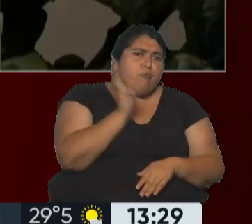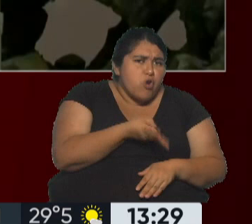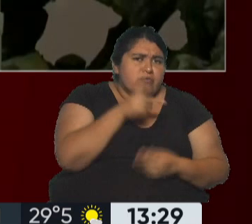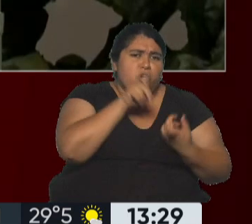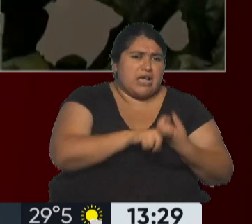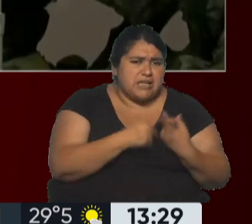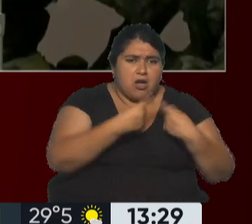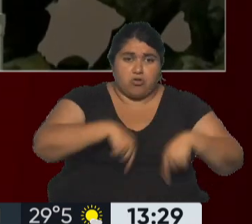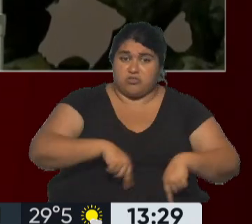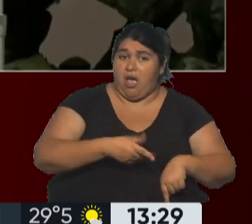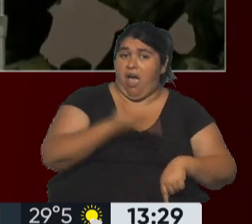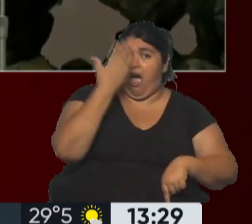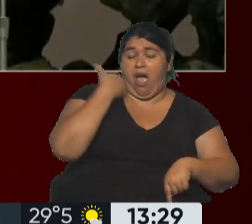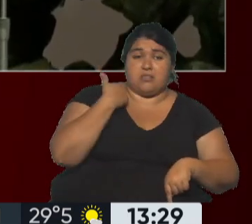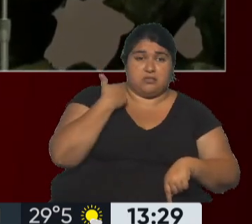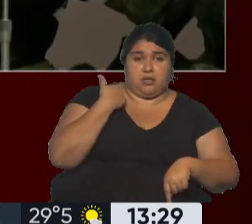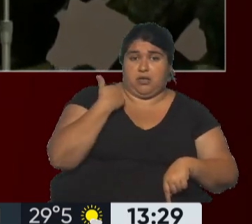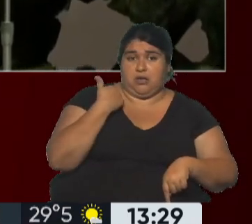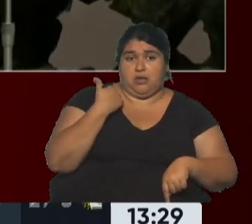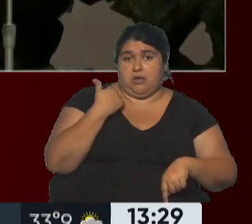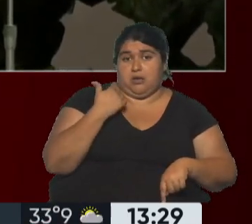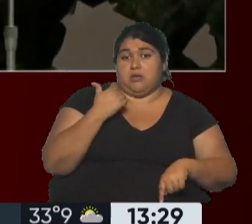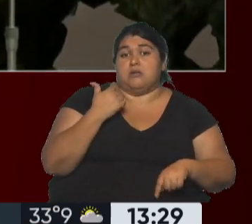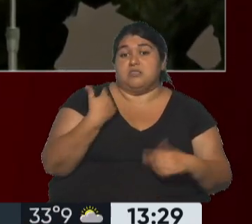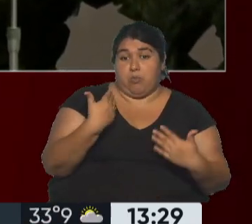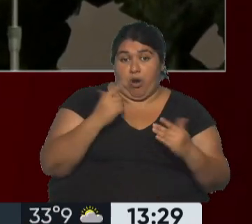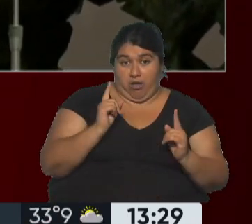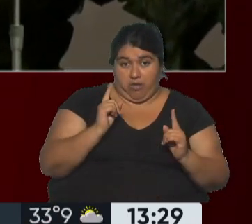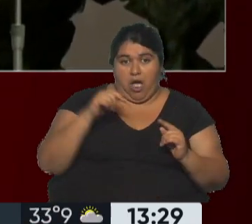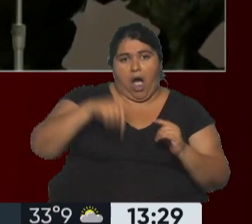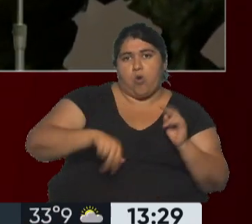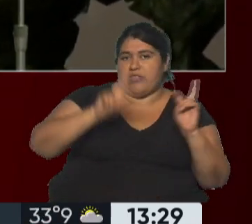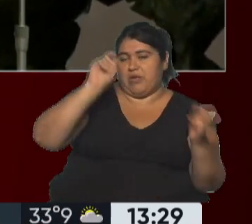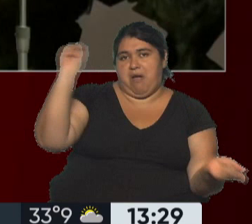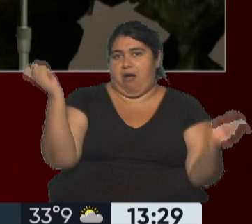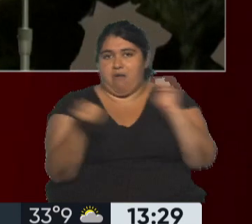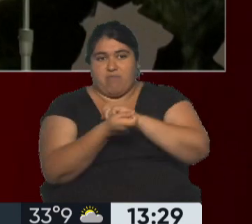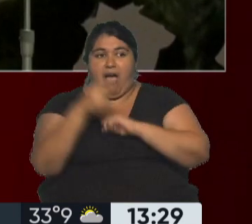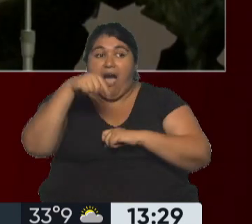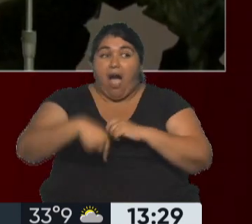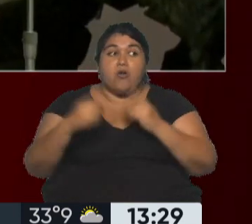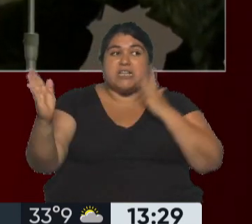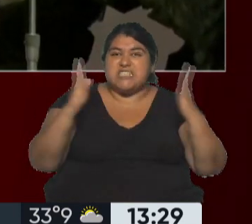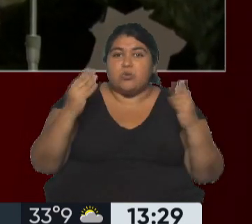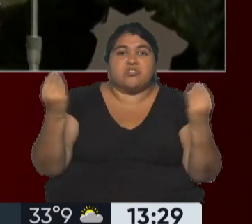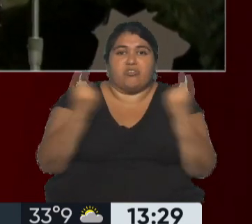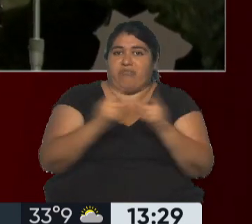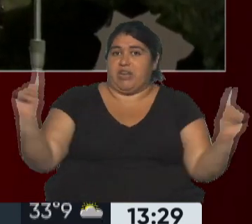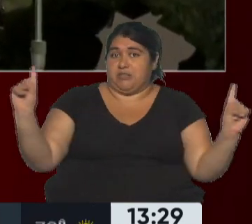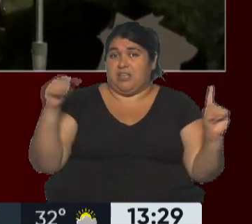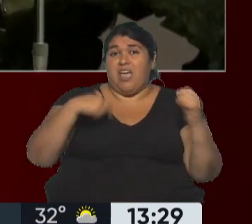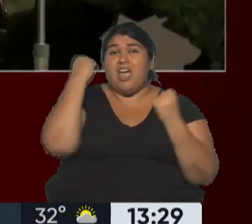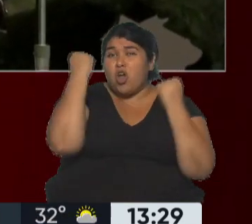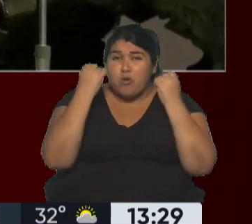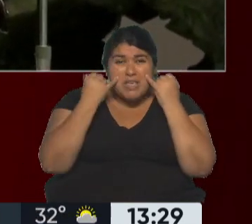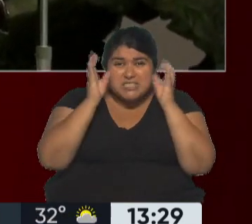dirigían eran casados, con hijos, no había ningún problema, se puede tocar. Ahora hay otros temas de la curia que él no ha podido tocar. El económico lo